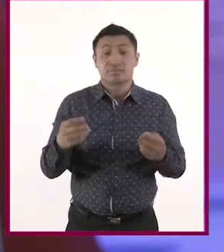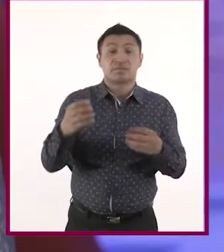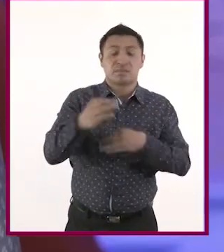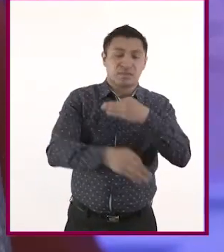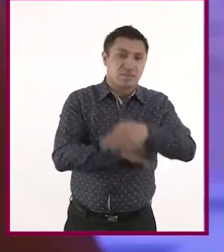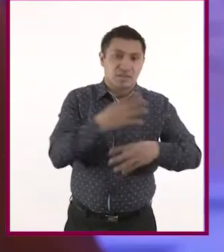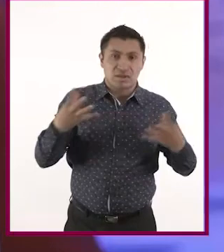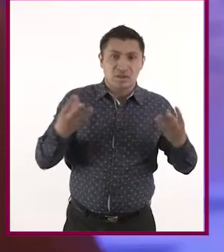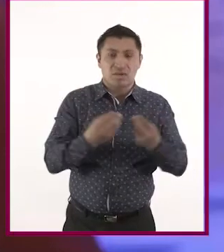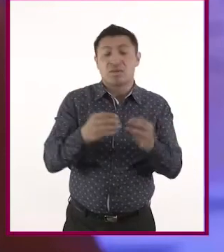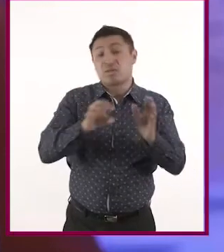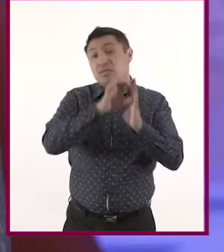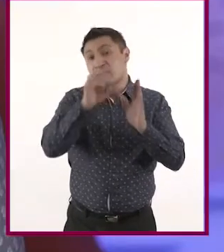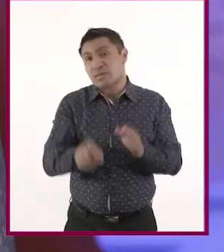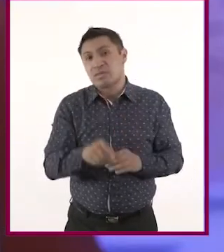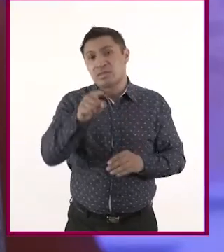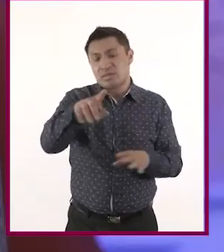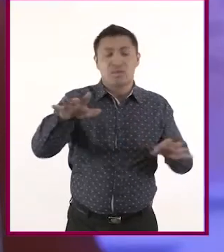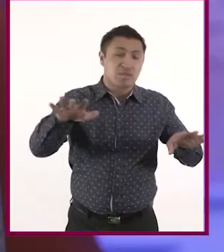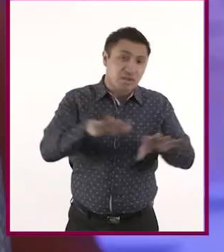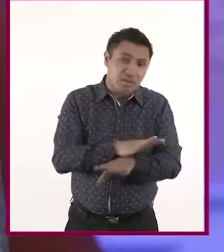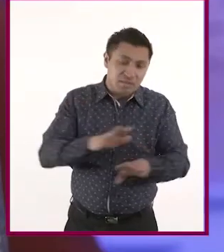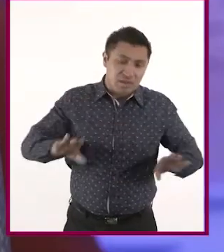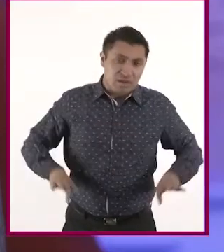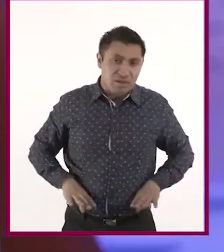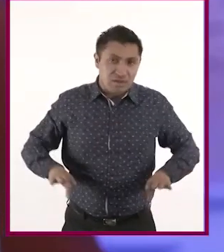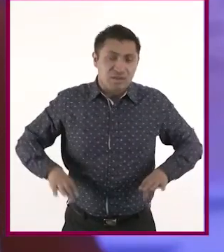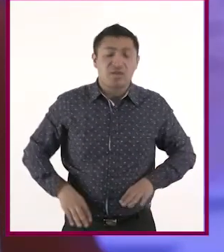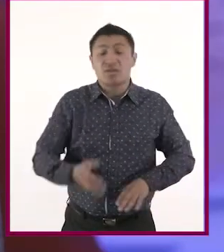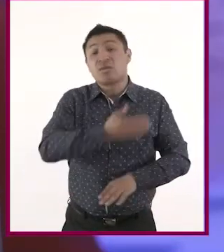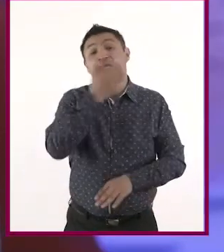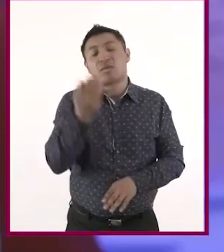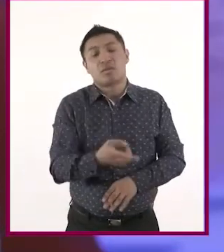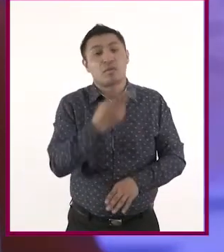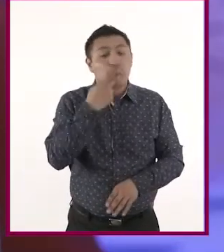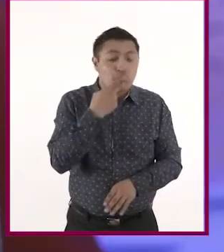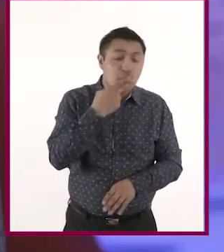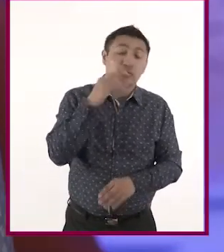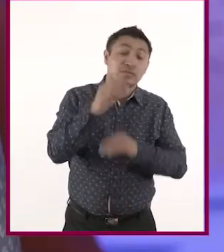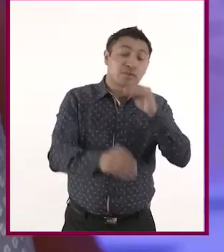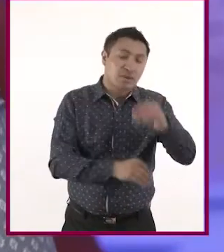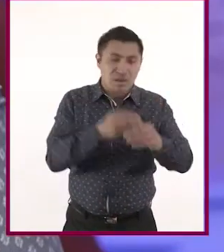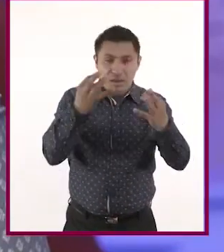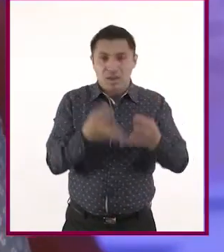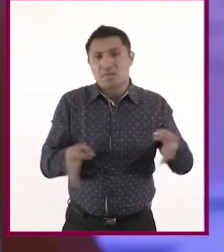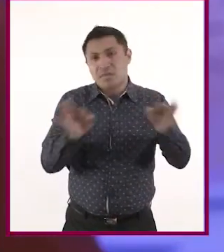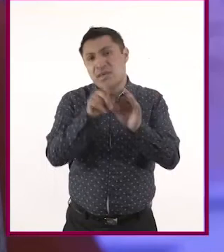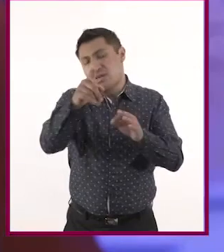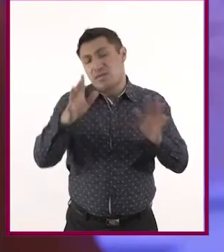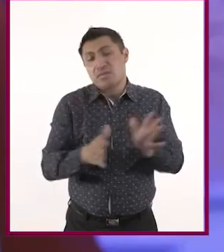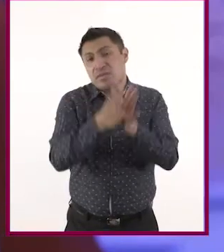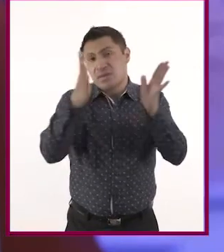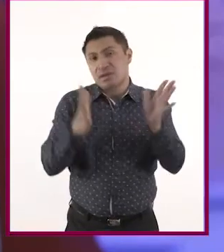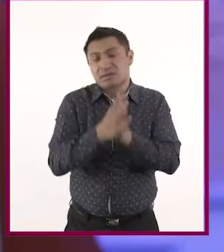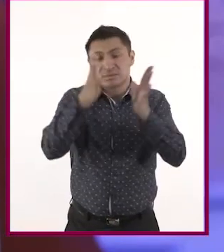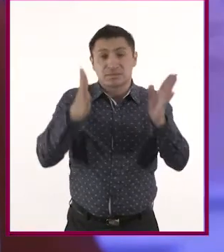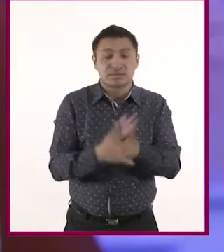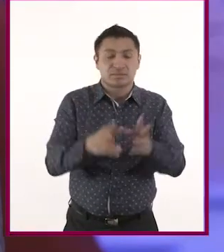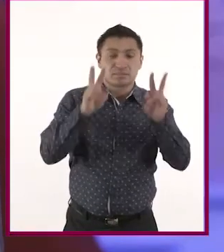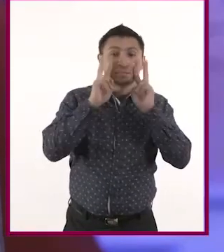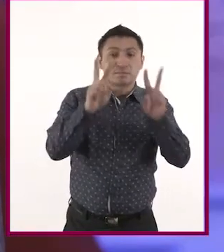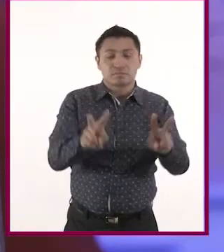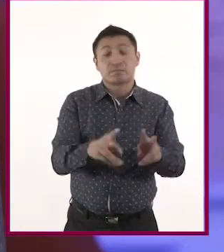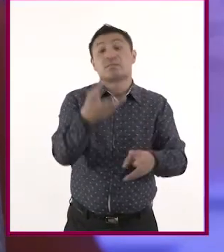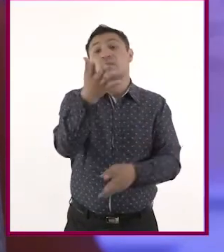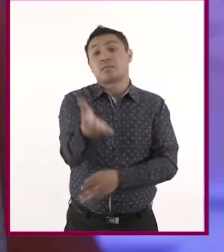analizar y cambiar nuestros hábitos de uso, cambiar nuestros hábitos de consumo y producción, y muy importante, activar nuestra participación ciudadana, observando